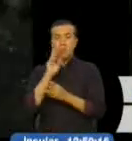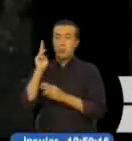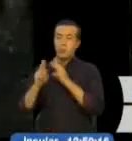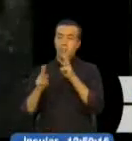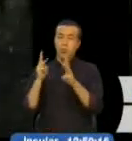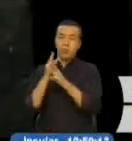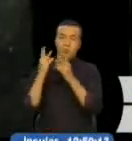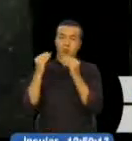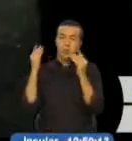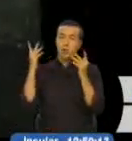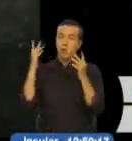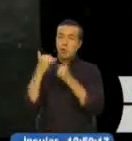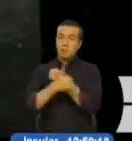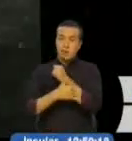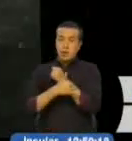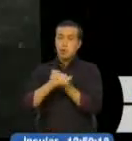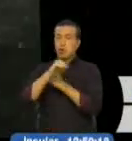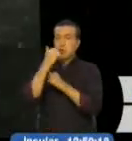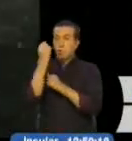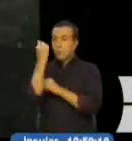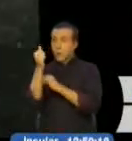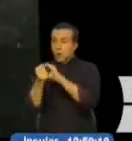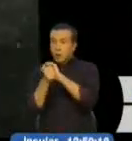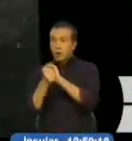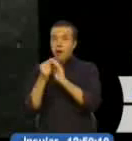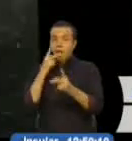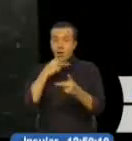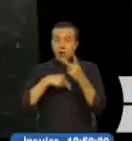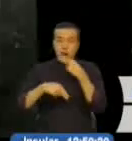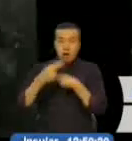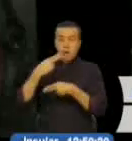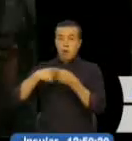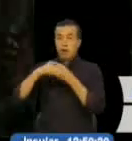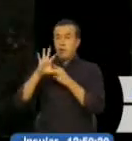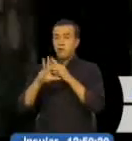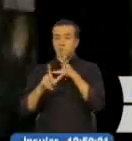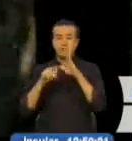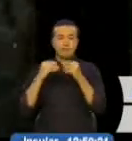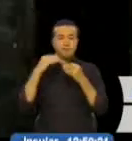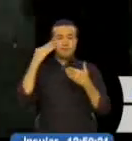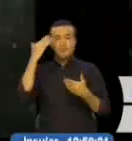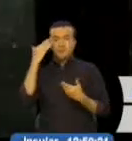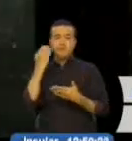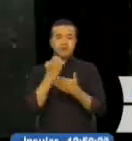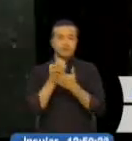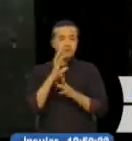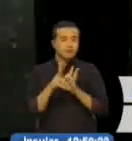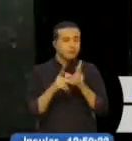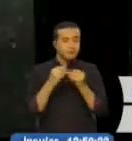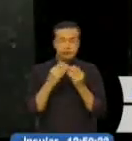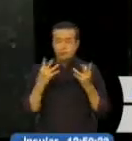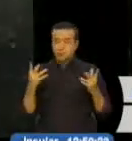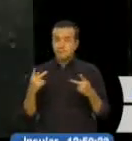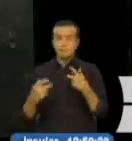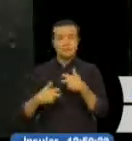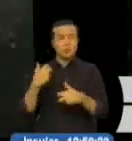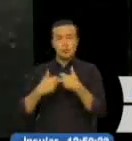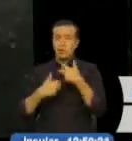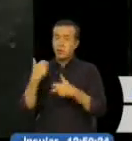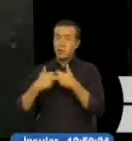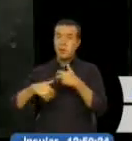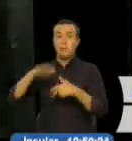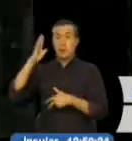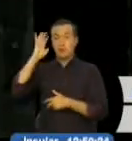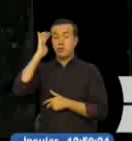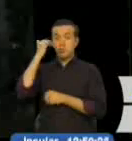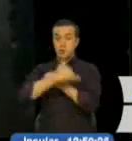cada vez más los paraísos fiscales, el blanqueo de dinero, la corrupción política y económica se convierten en algo sistémico y que preocupa